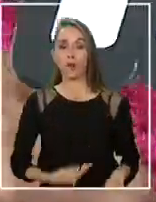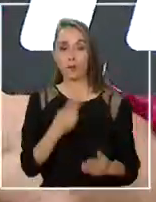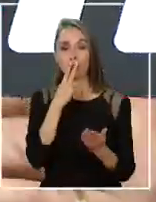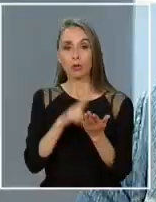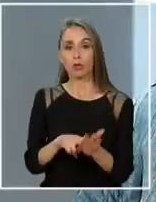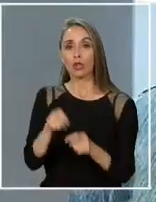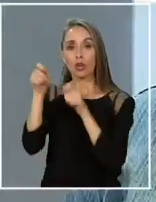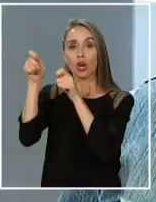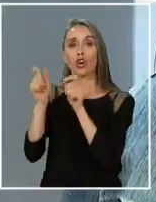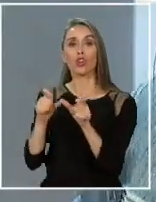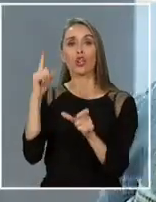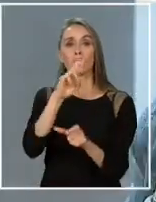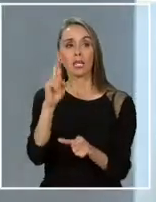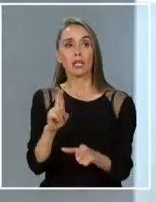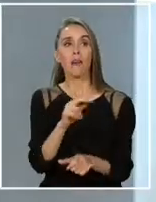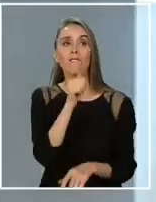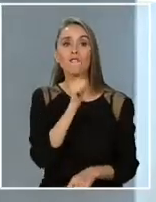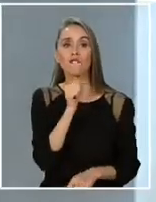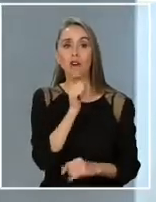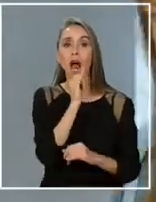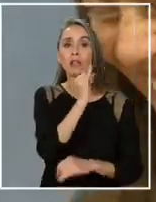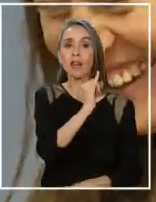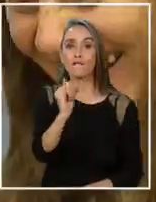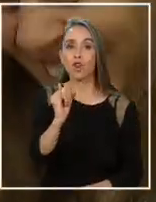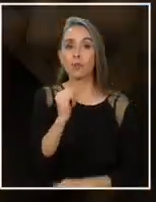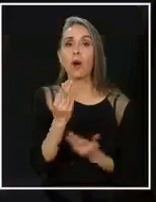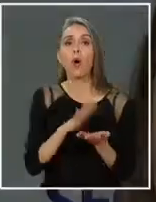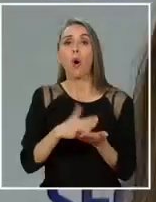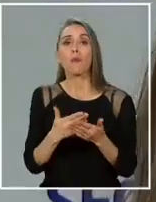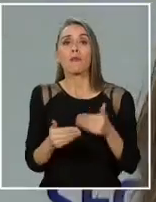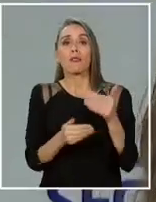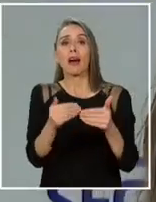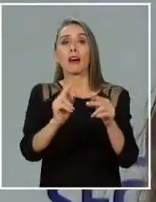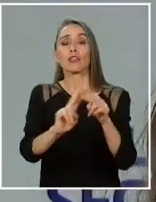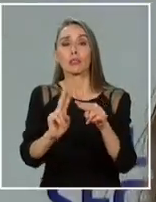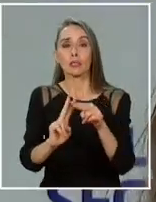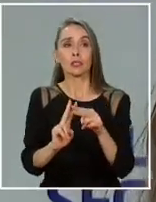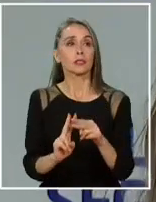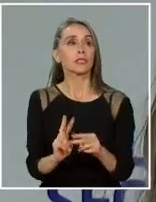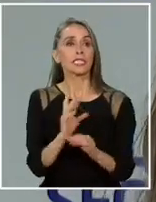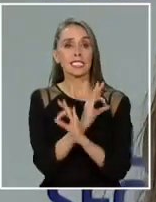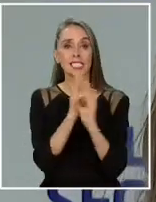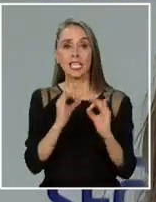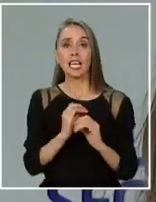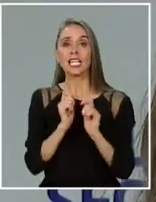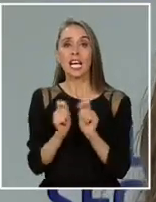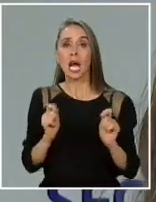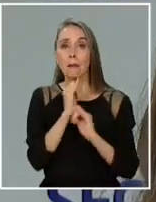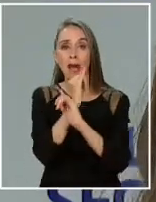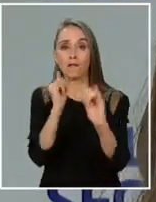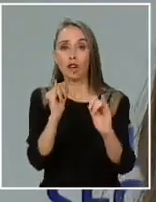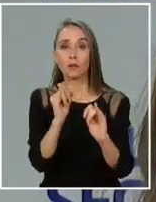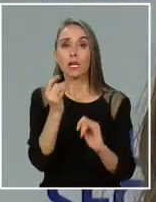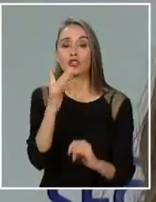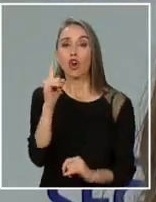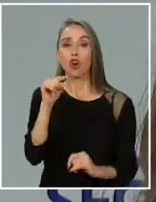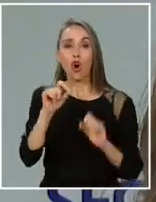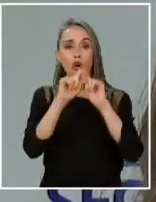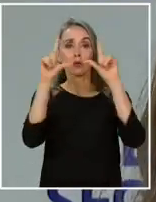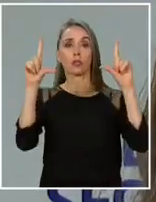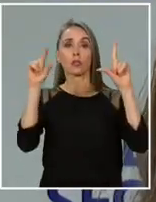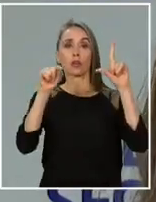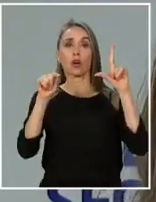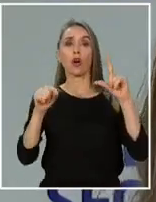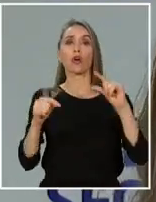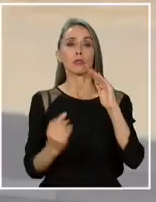a la Contraloría por esta supuesta falta de información del proceso. No existe ninguna campaña de información salvo la que recibimos hoy día a